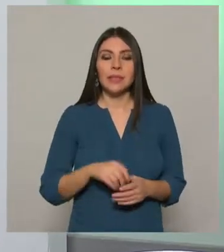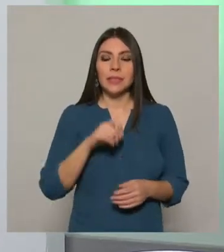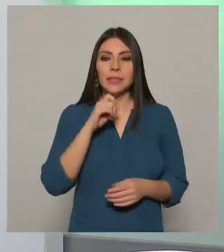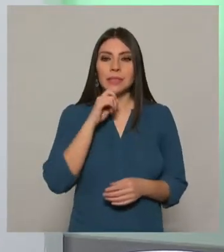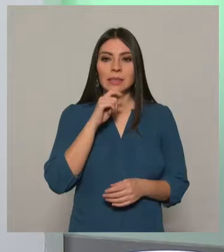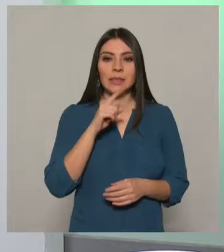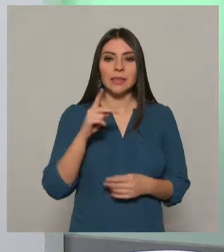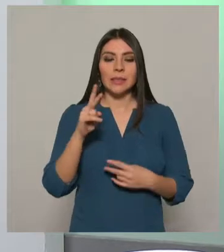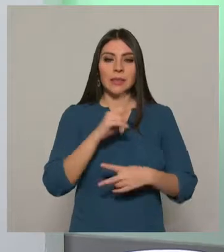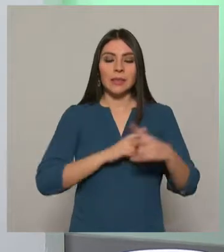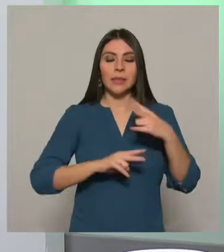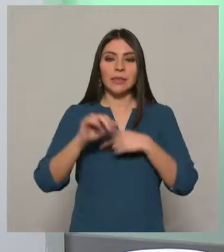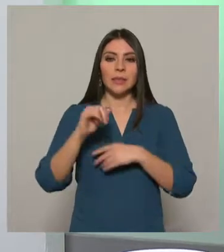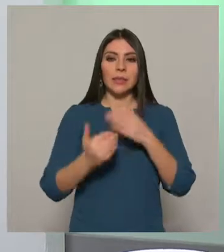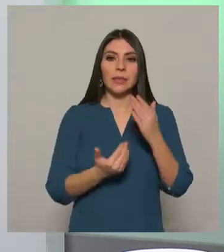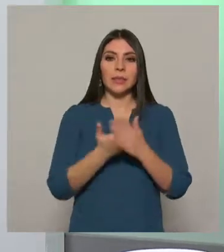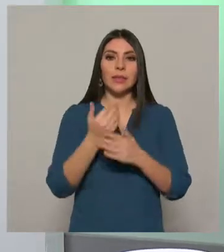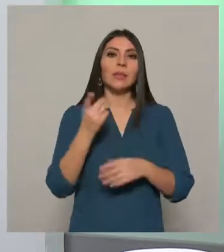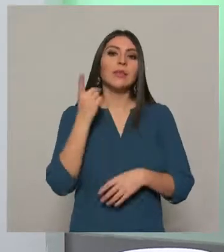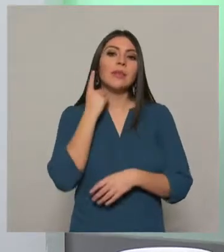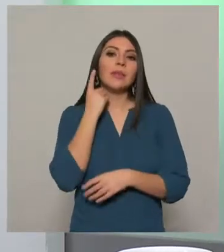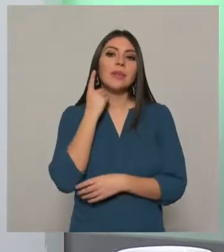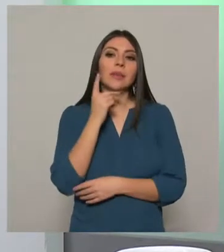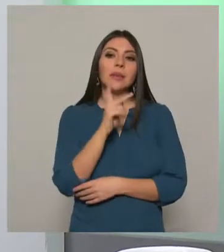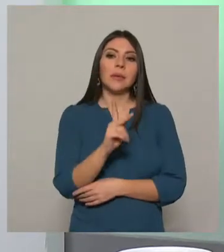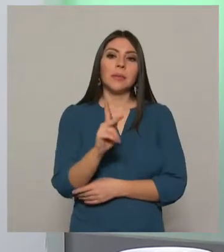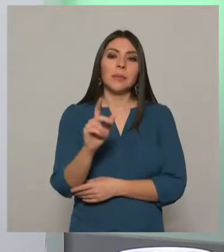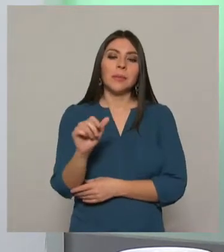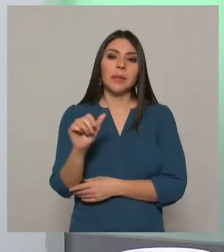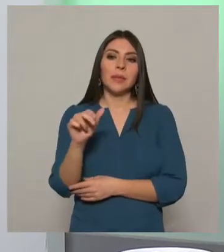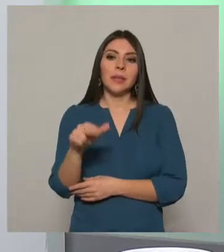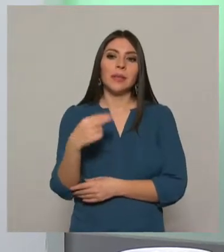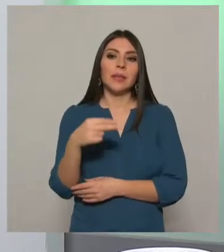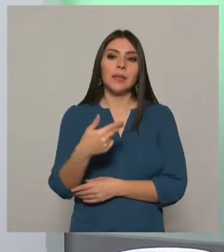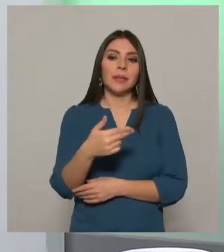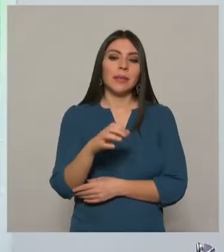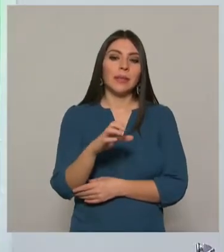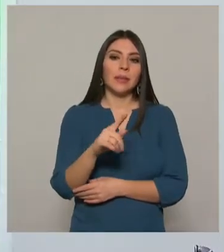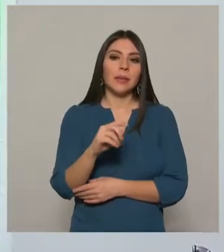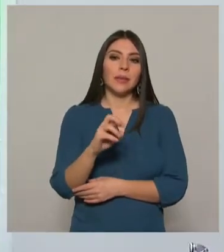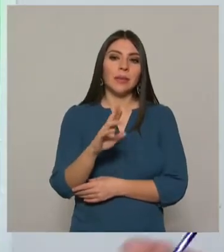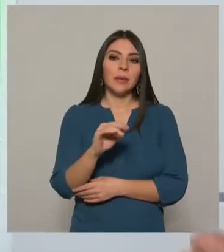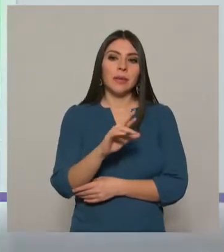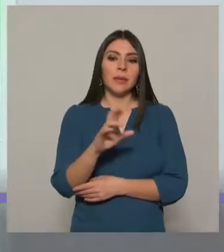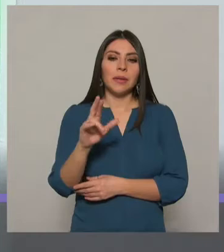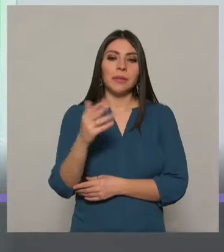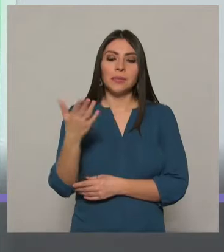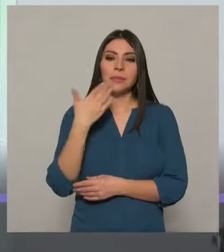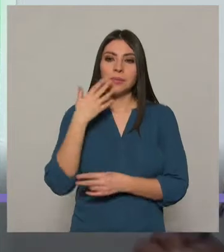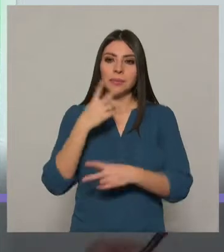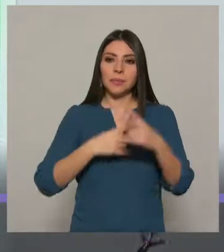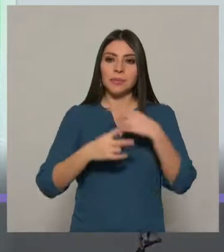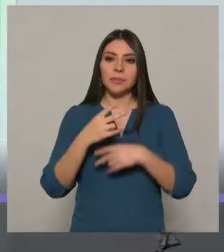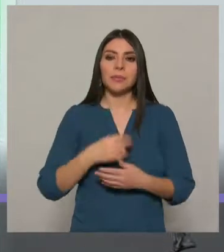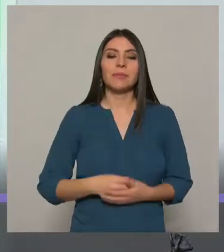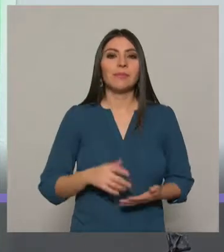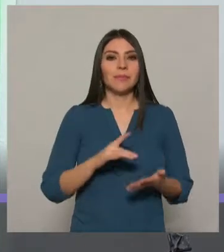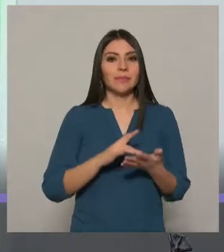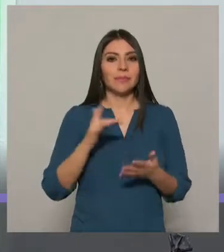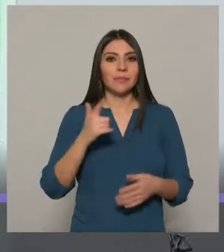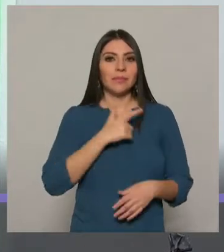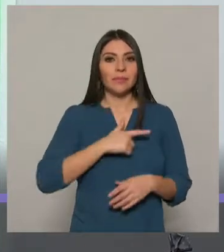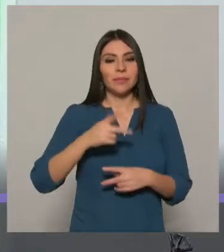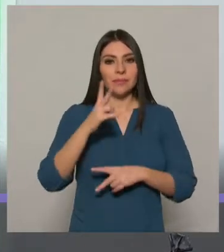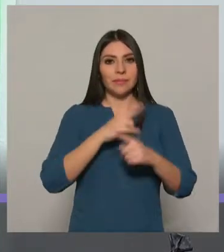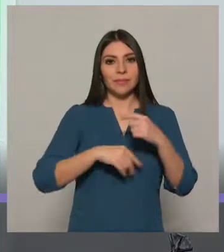valiosa participación esta mañana del diputado del Partido Acción Nacional, Héctor Barrera. Bienvenido. Gracias, Mariana. Un placer estar contigo